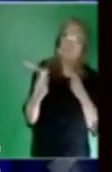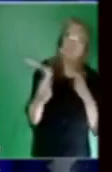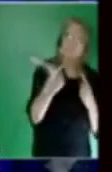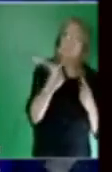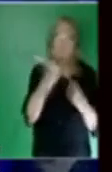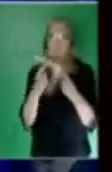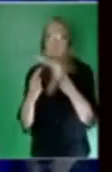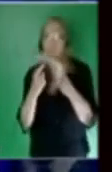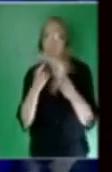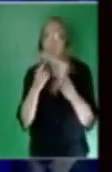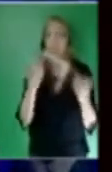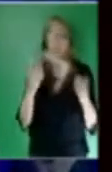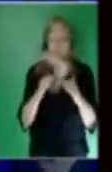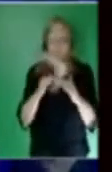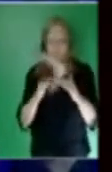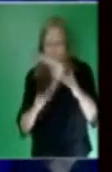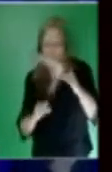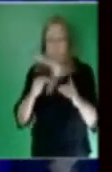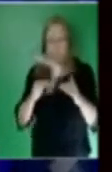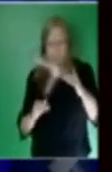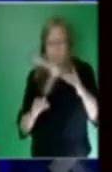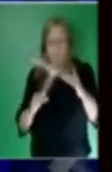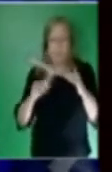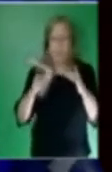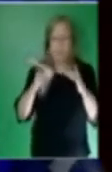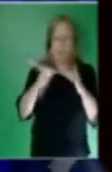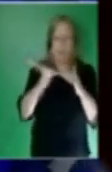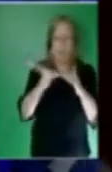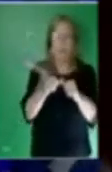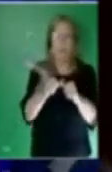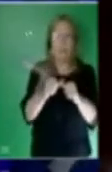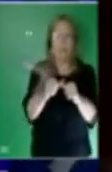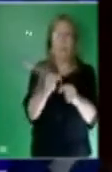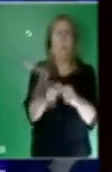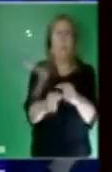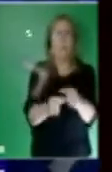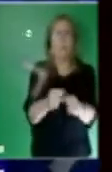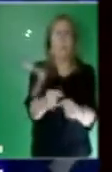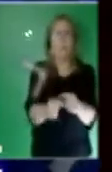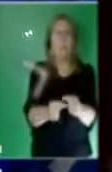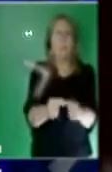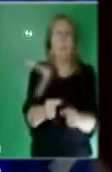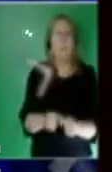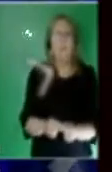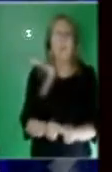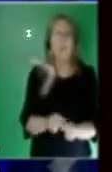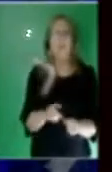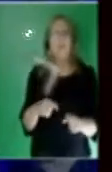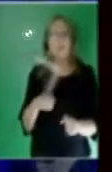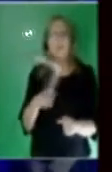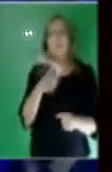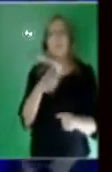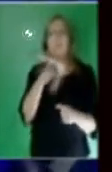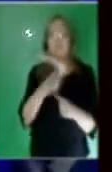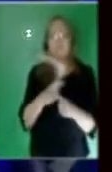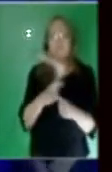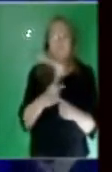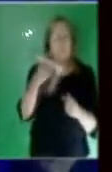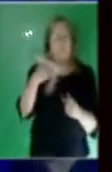a inmensas masas de la pobreza. ¿Qué es